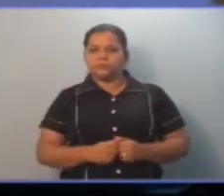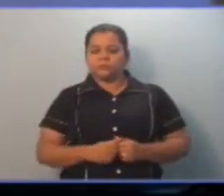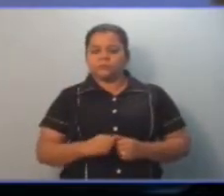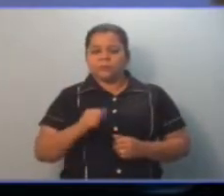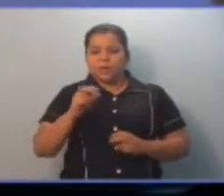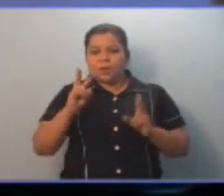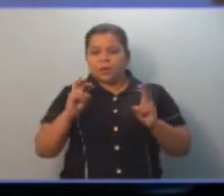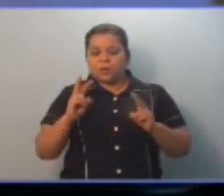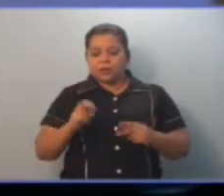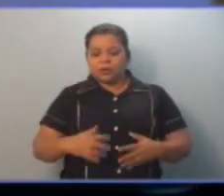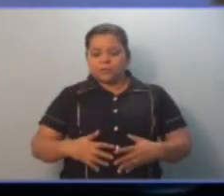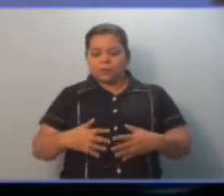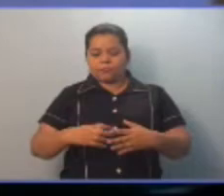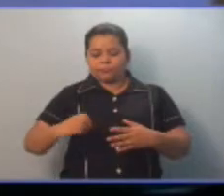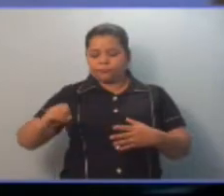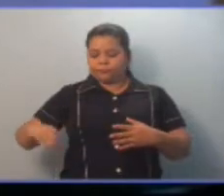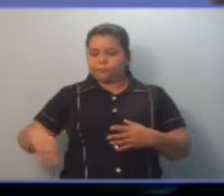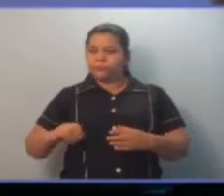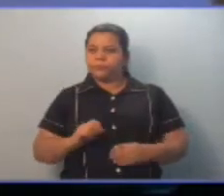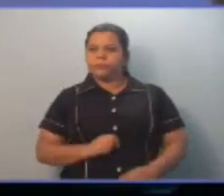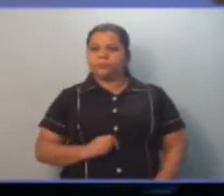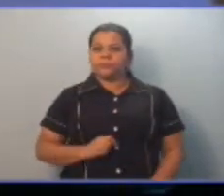aborto?